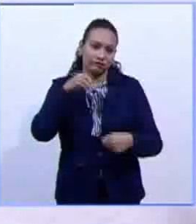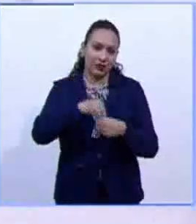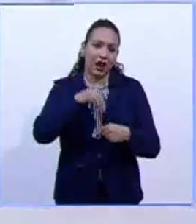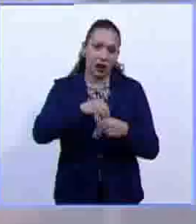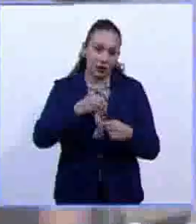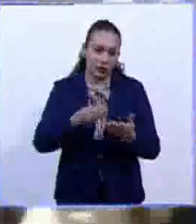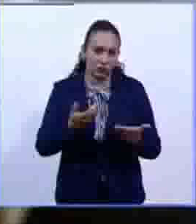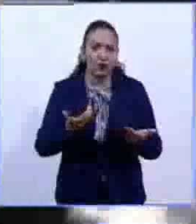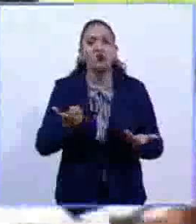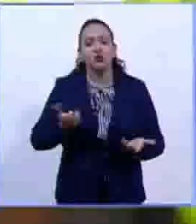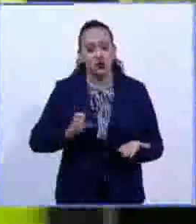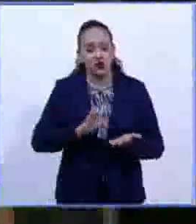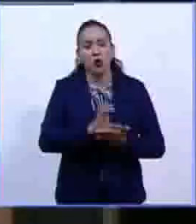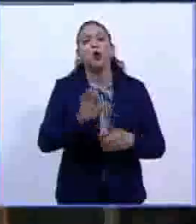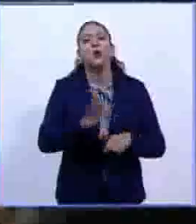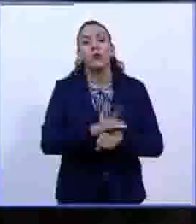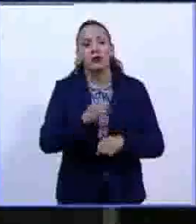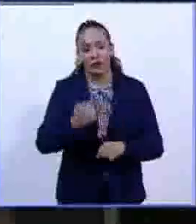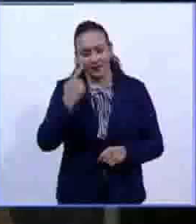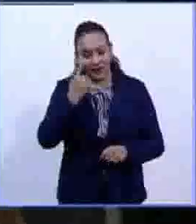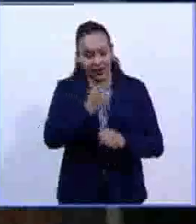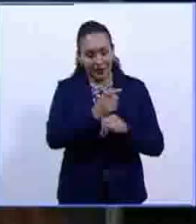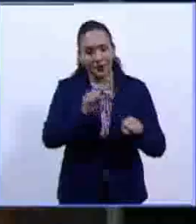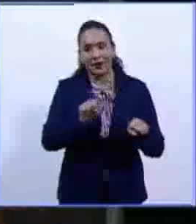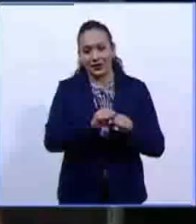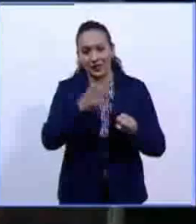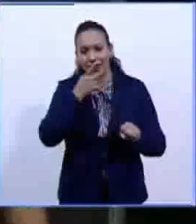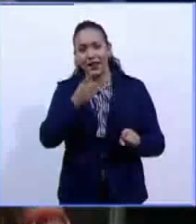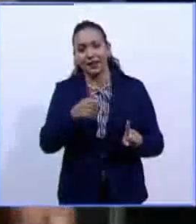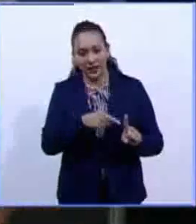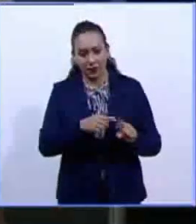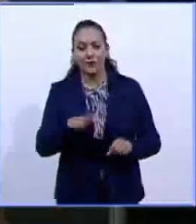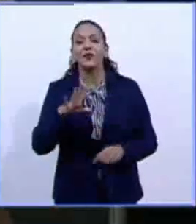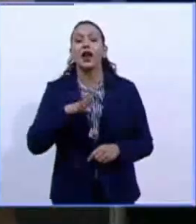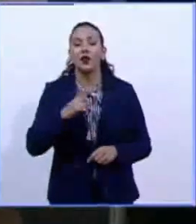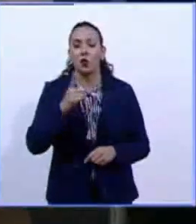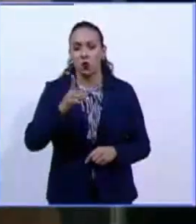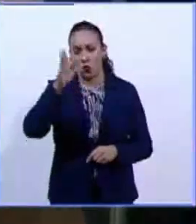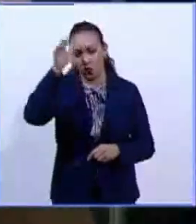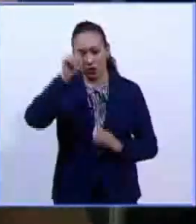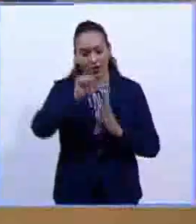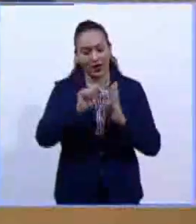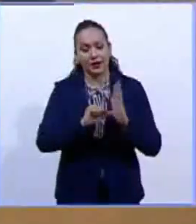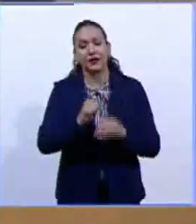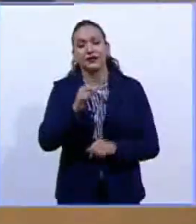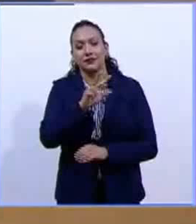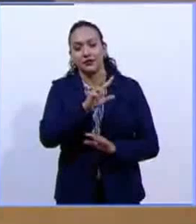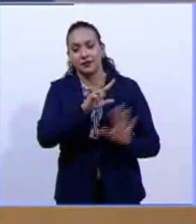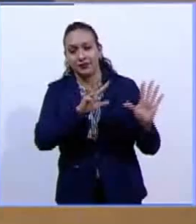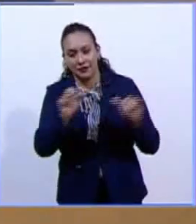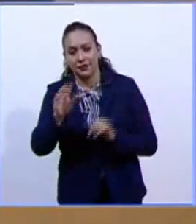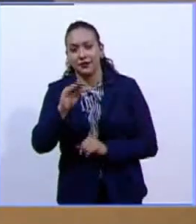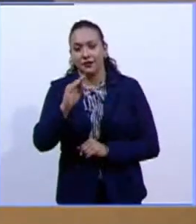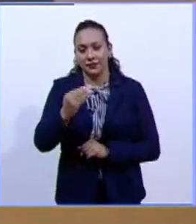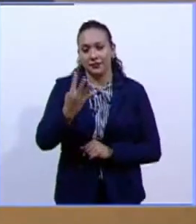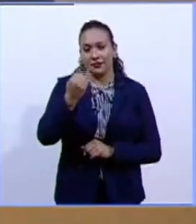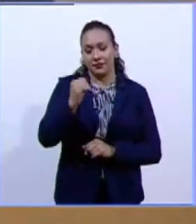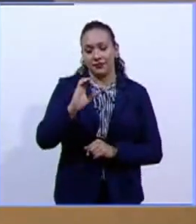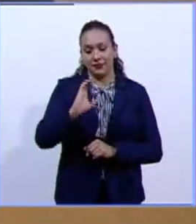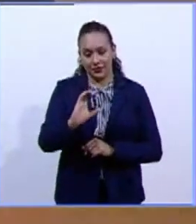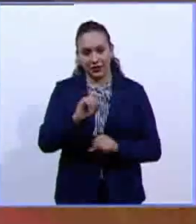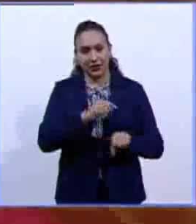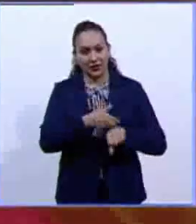se desprende de la segunda sala, que estableció que el acuerdo con el artículo 899C, fracción